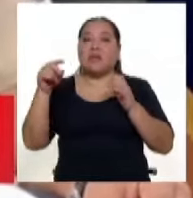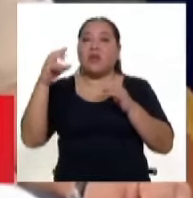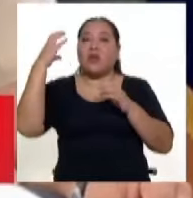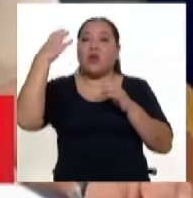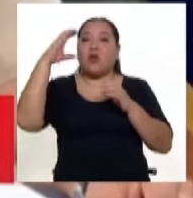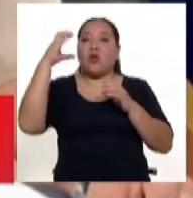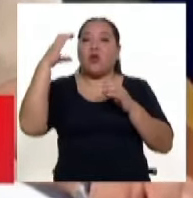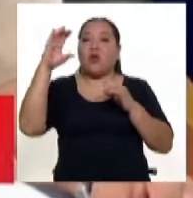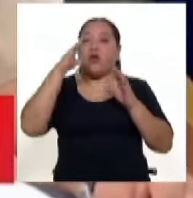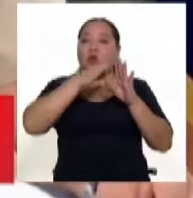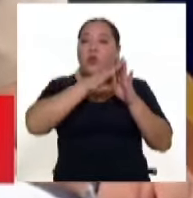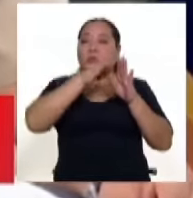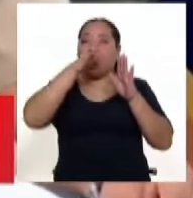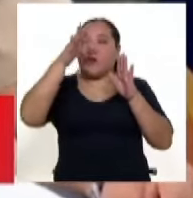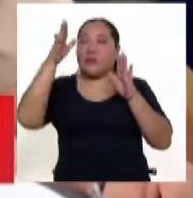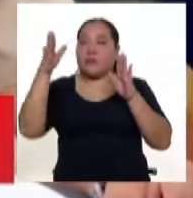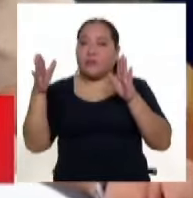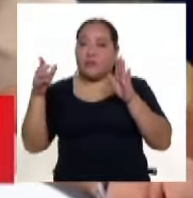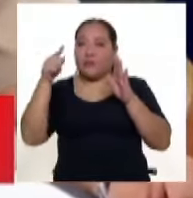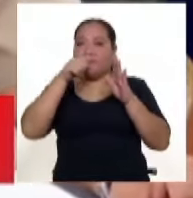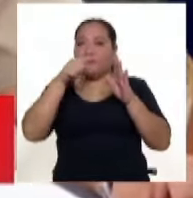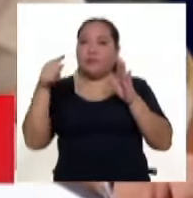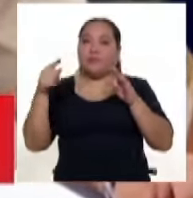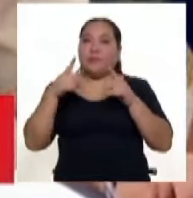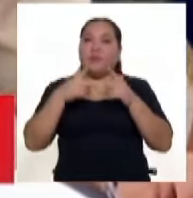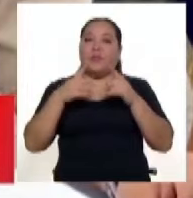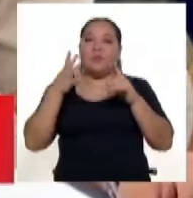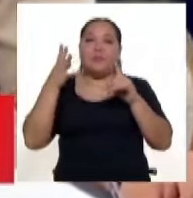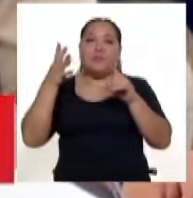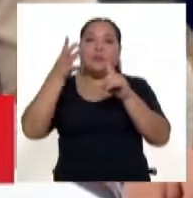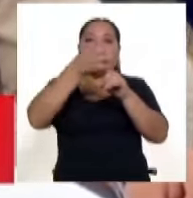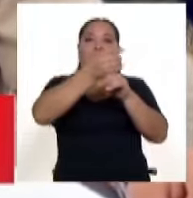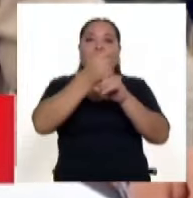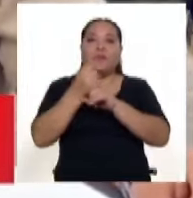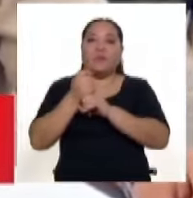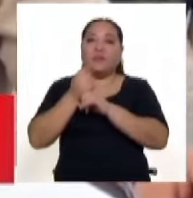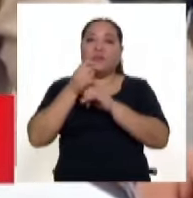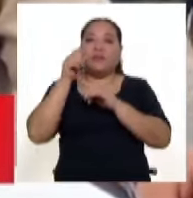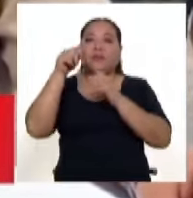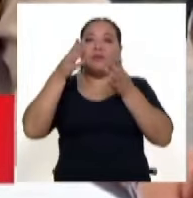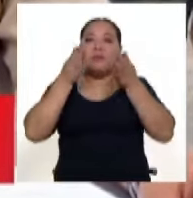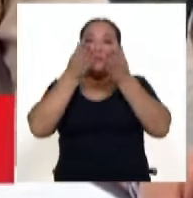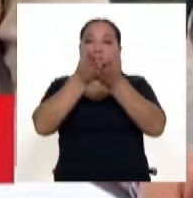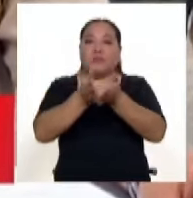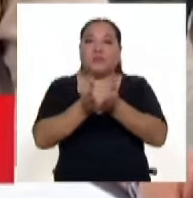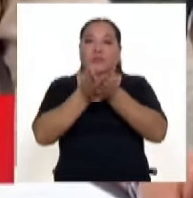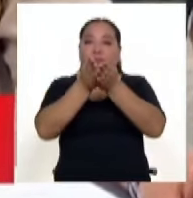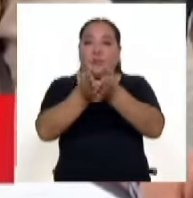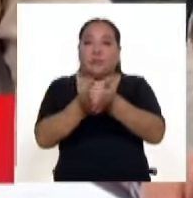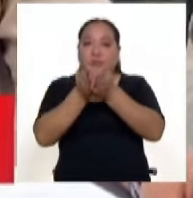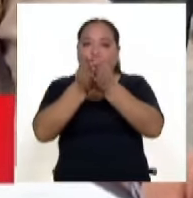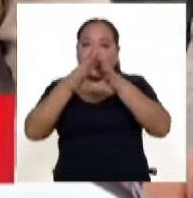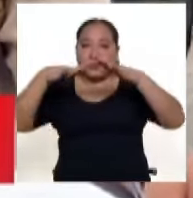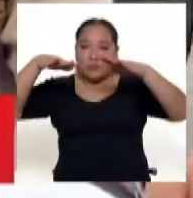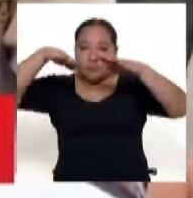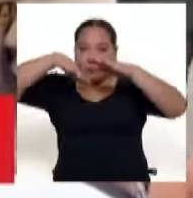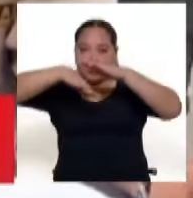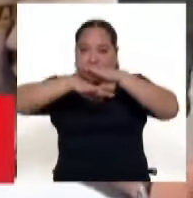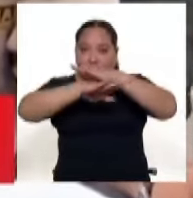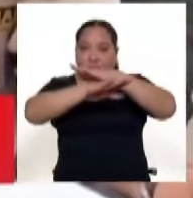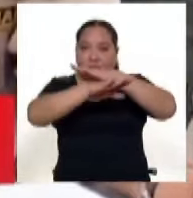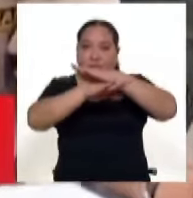Colombia. En este operativo se logró la incautación de un semisumergible de bajo perfil en el